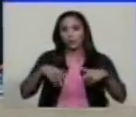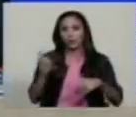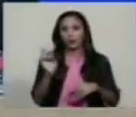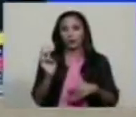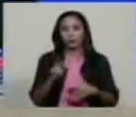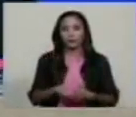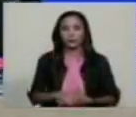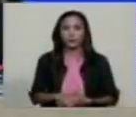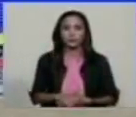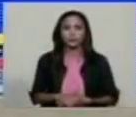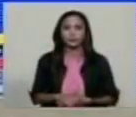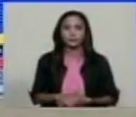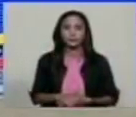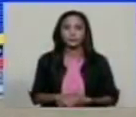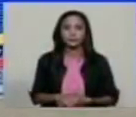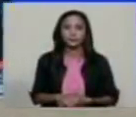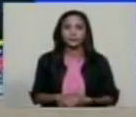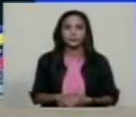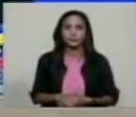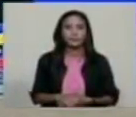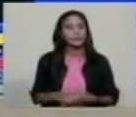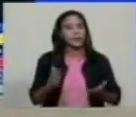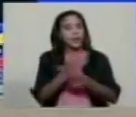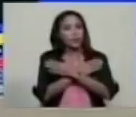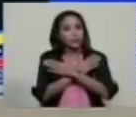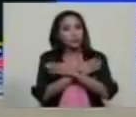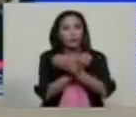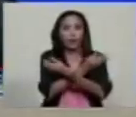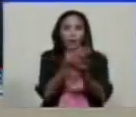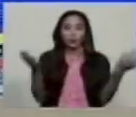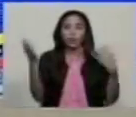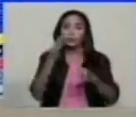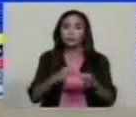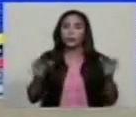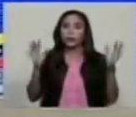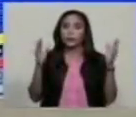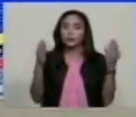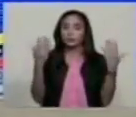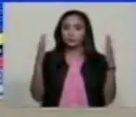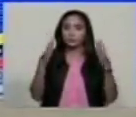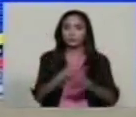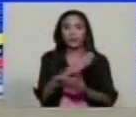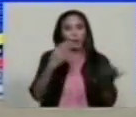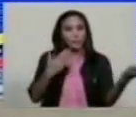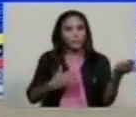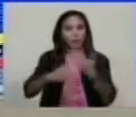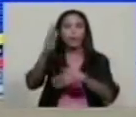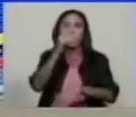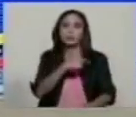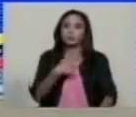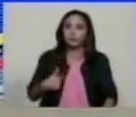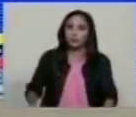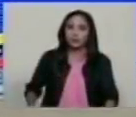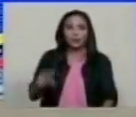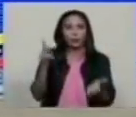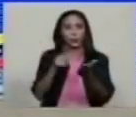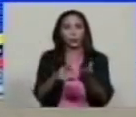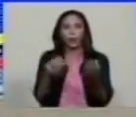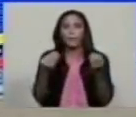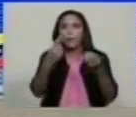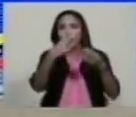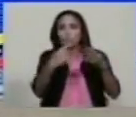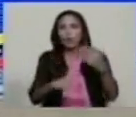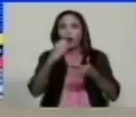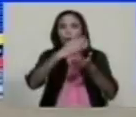esta tierra bendita que es Venezuela. Felicidades, mucha suerte. Vayan a Shanghái y traigan miles de